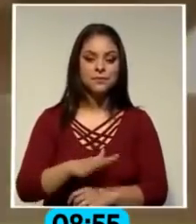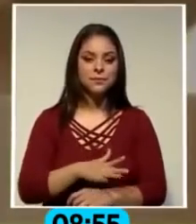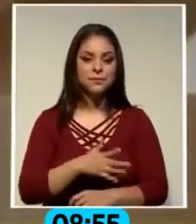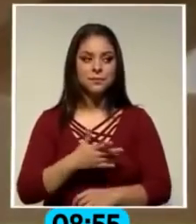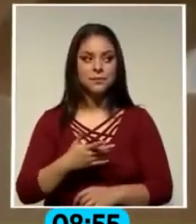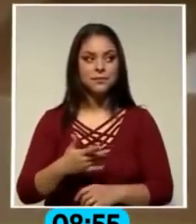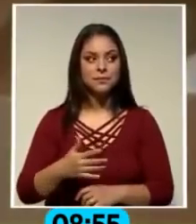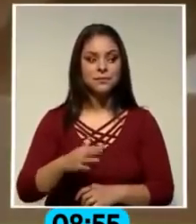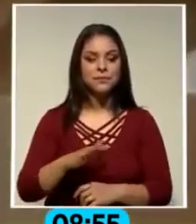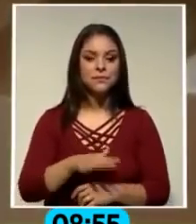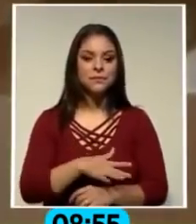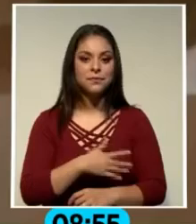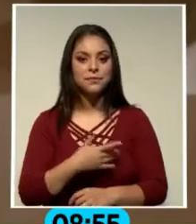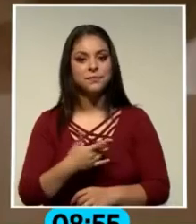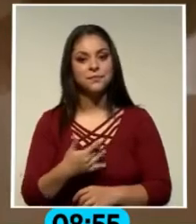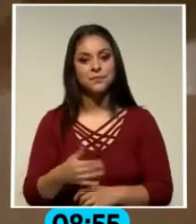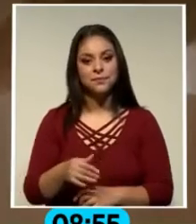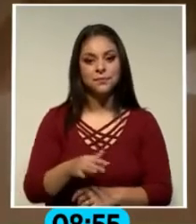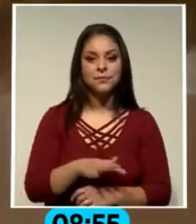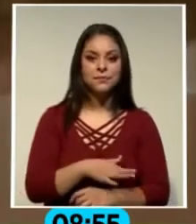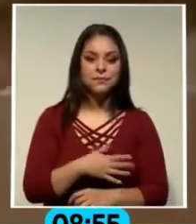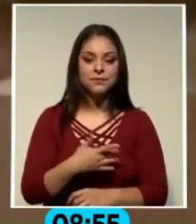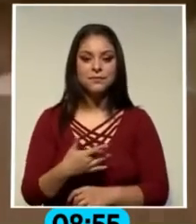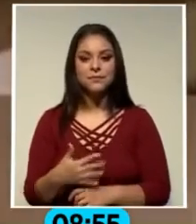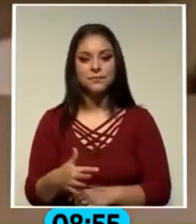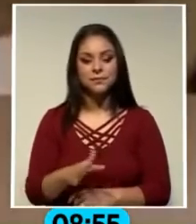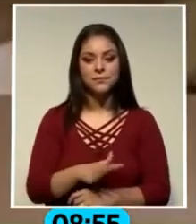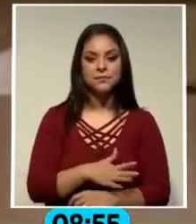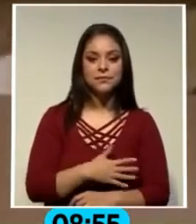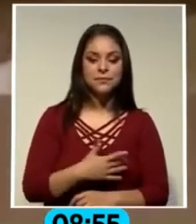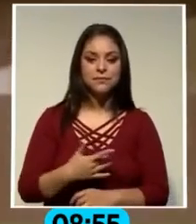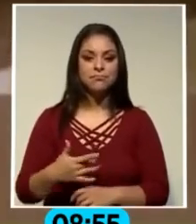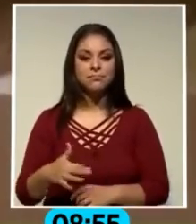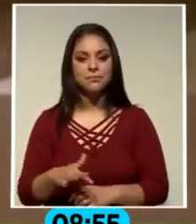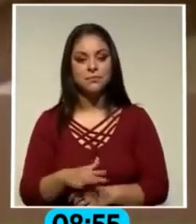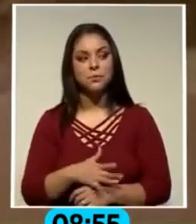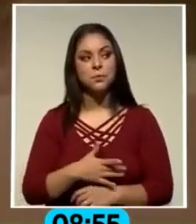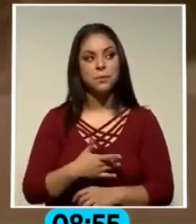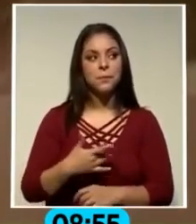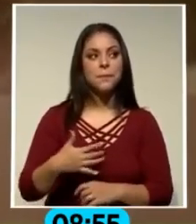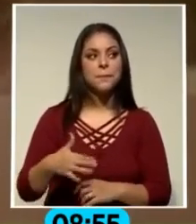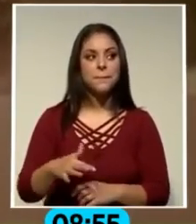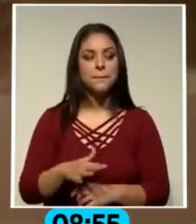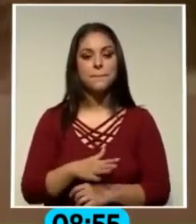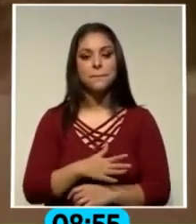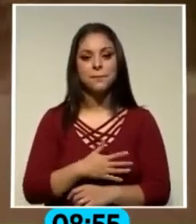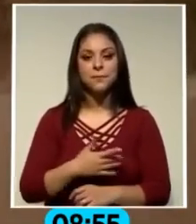Take it up with somebody, she's a jiggity feeling jolly, she's a moving along with it. She's so good.